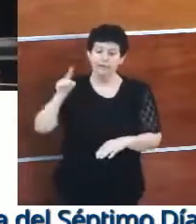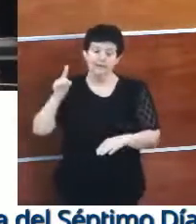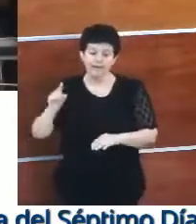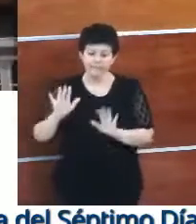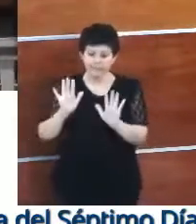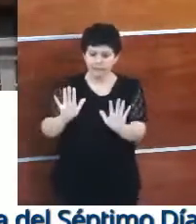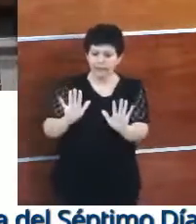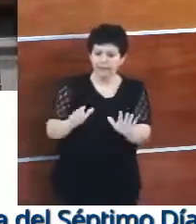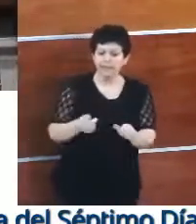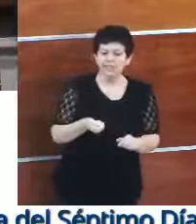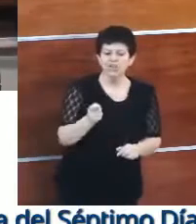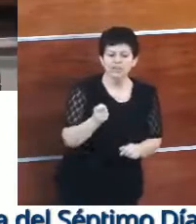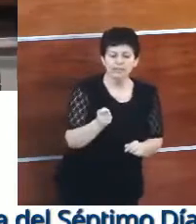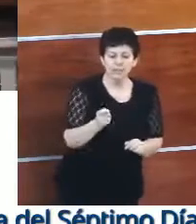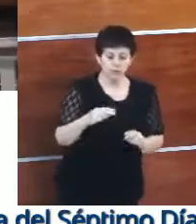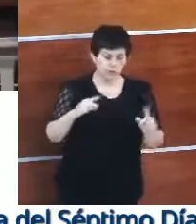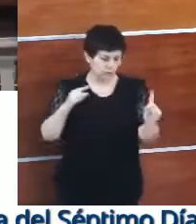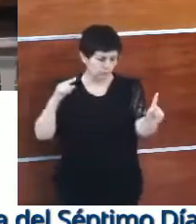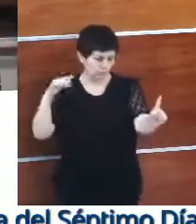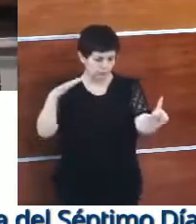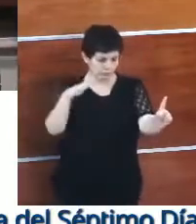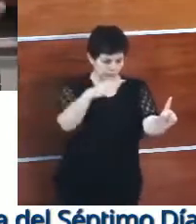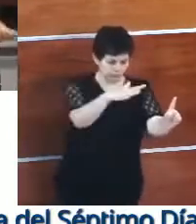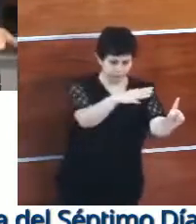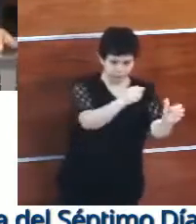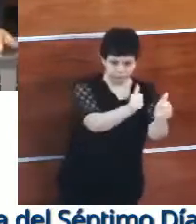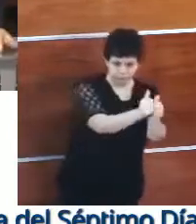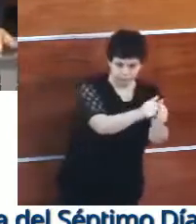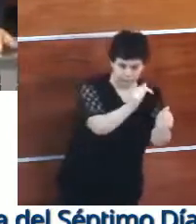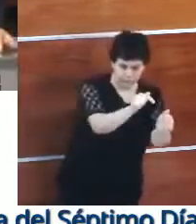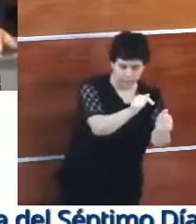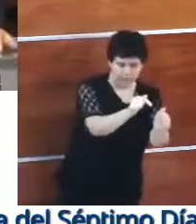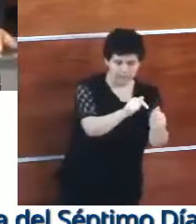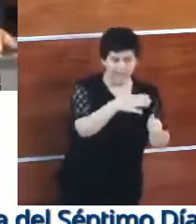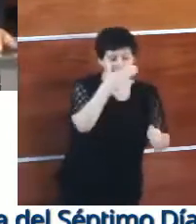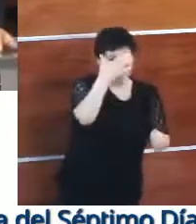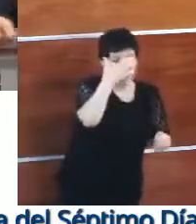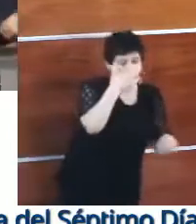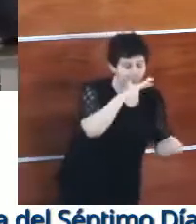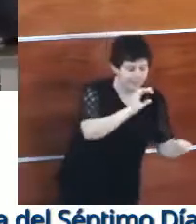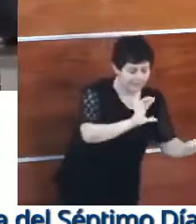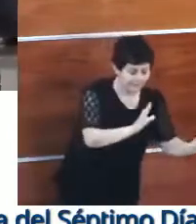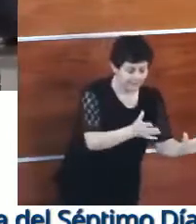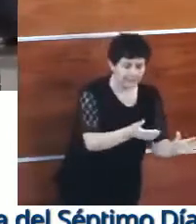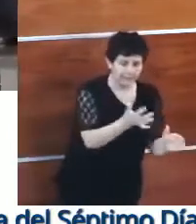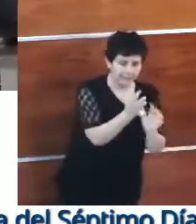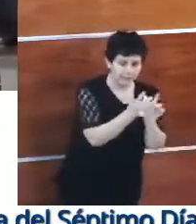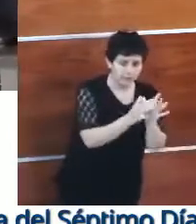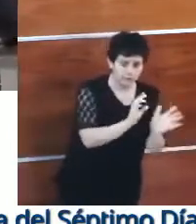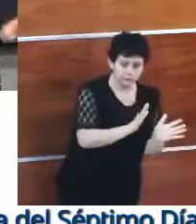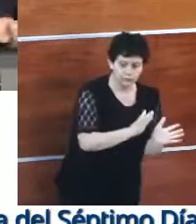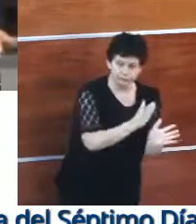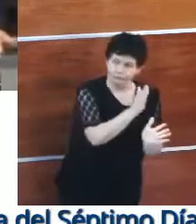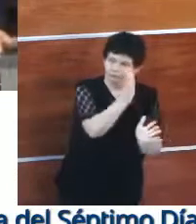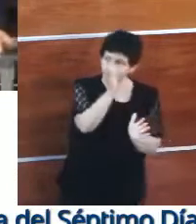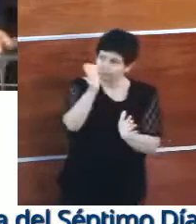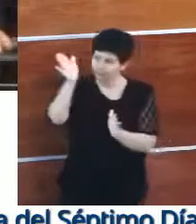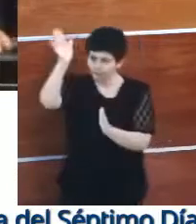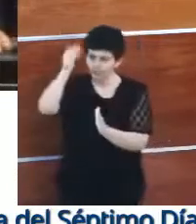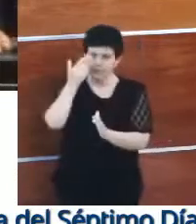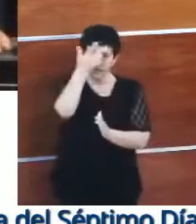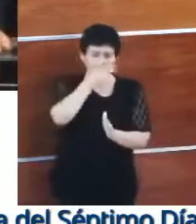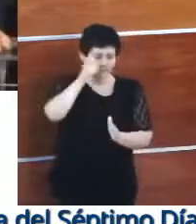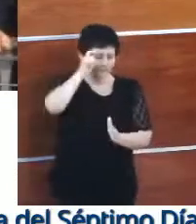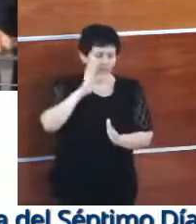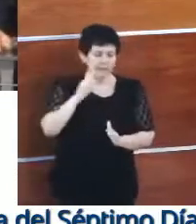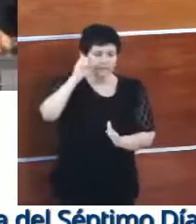discípulos e inmediatamente asciende a los cielos. Y allí en Hebreos capítulo 1, verso 11,